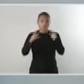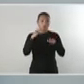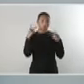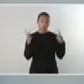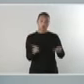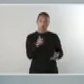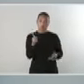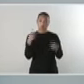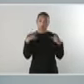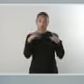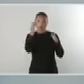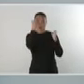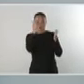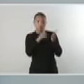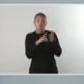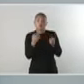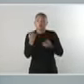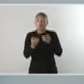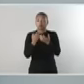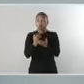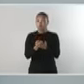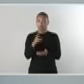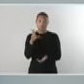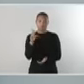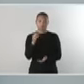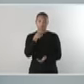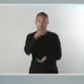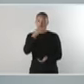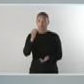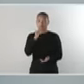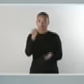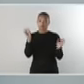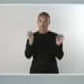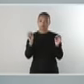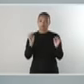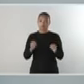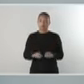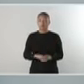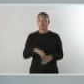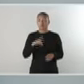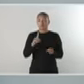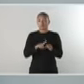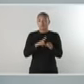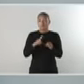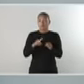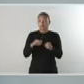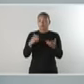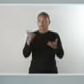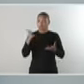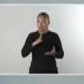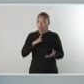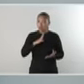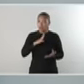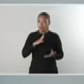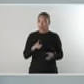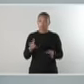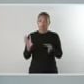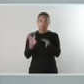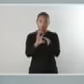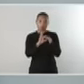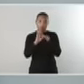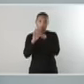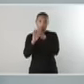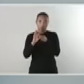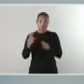públicas y la malversación del fondos del erario público no están sujetos a nada existe una confabulación entre